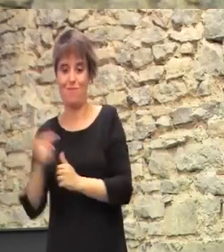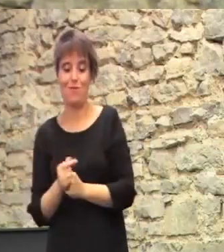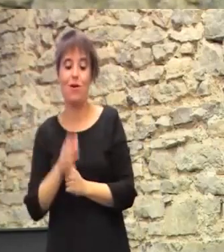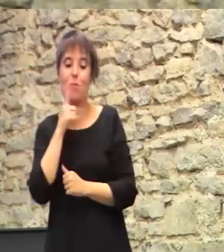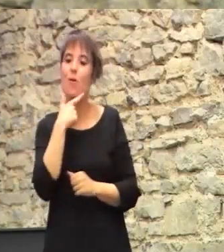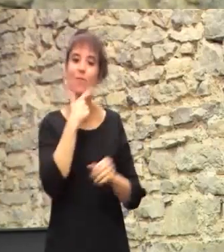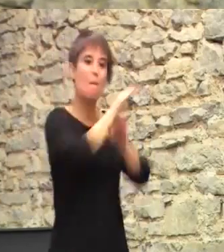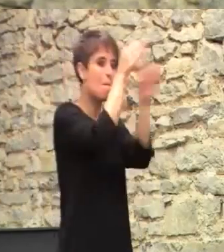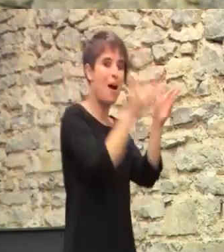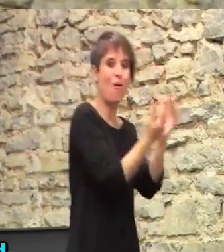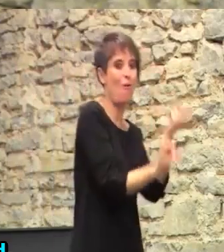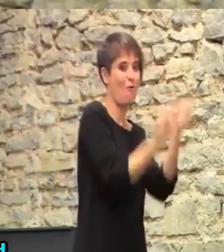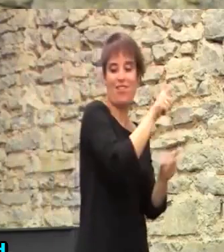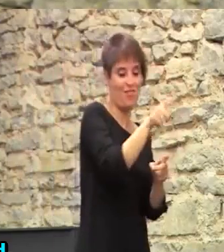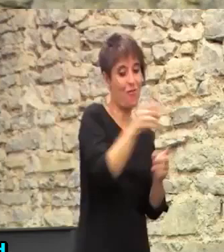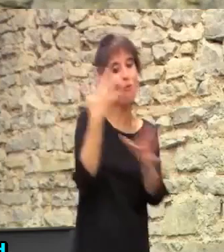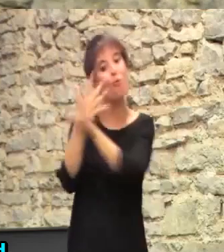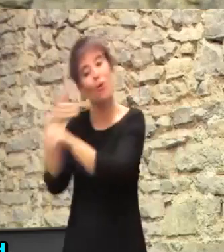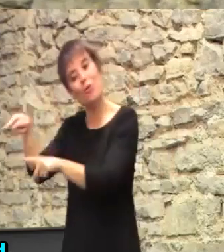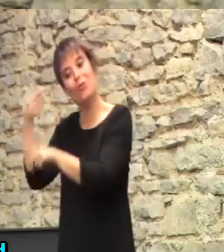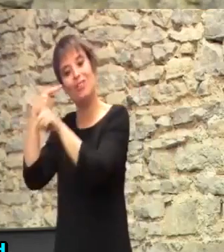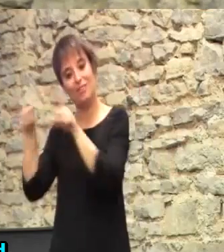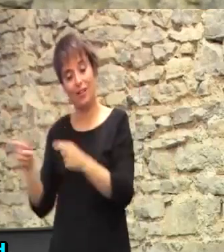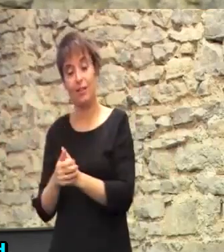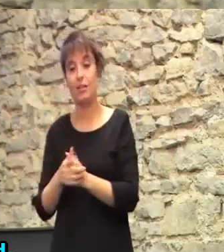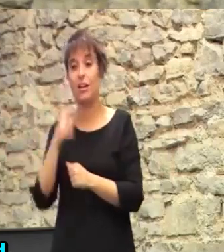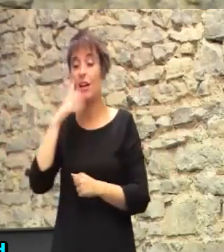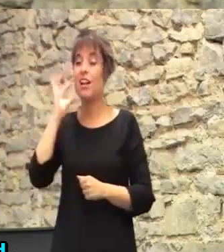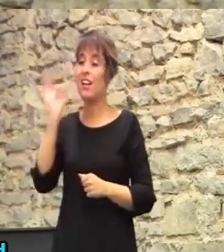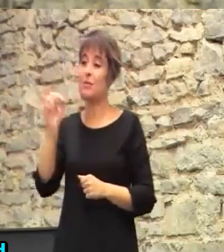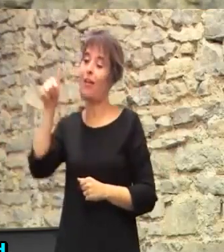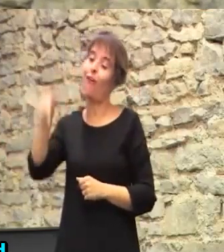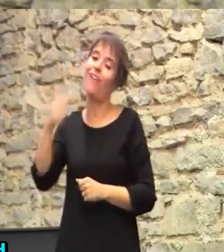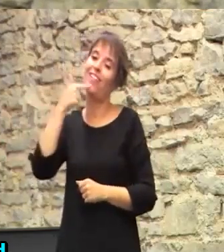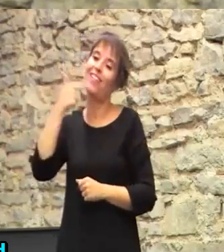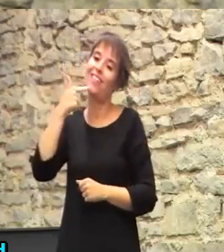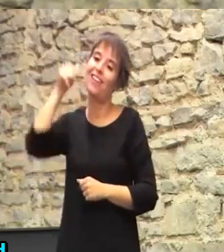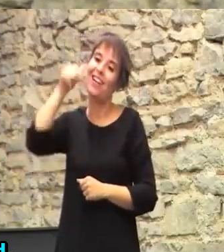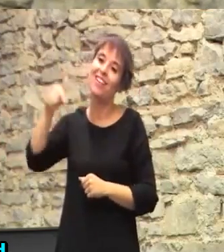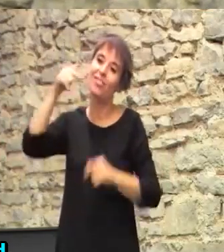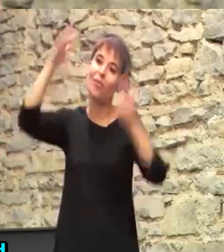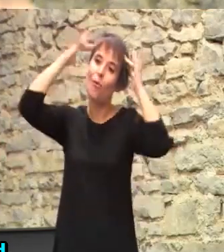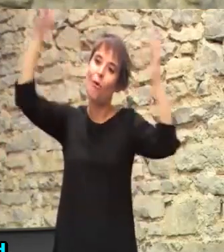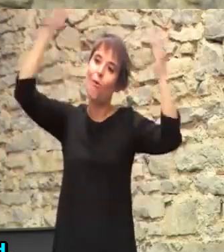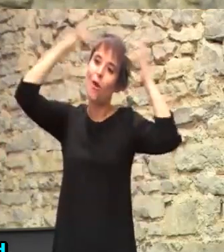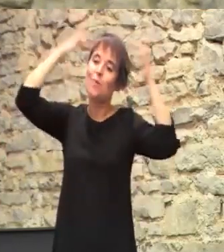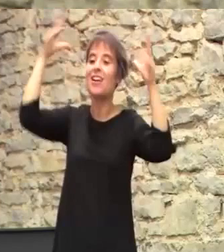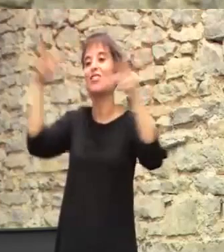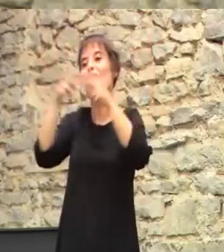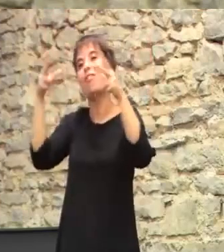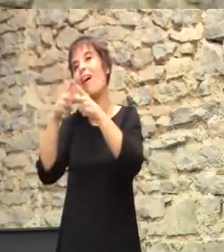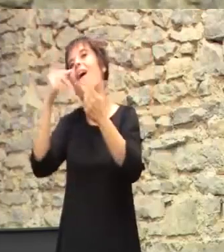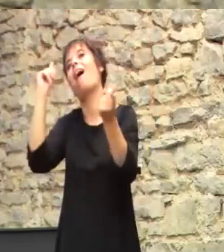diseña otra cosa al día de hoy es una utopía decir que esto se puede cambiar así en la sociedad